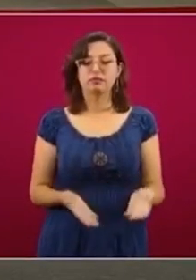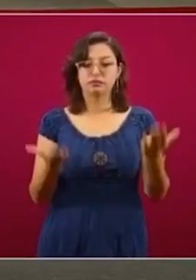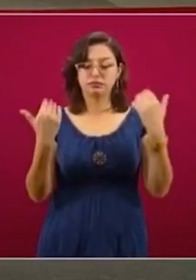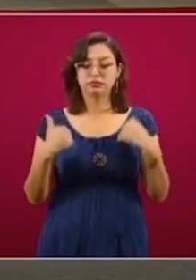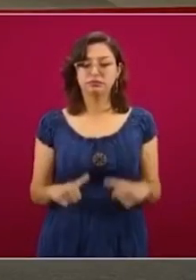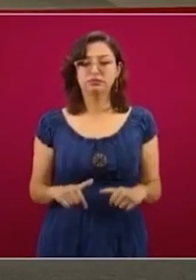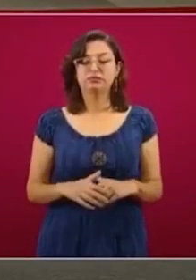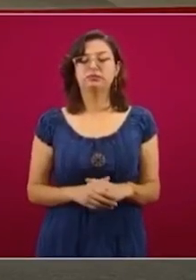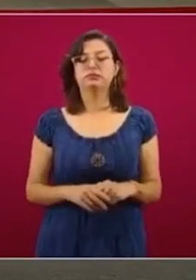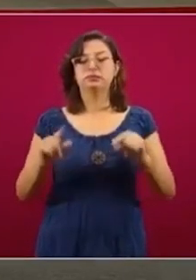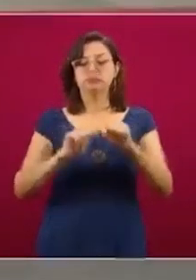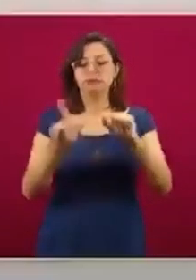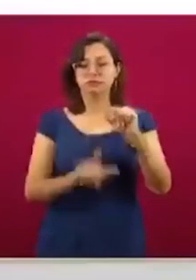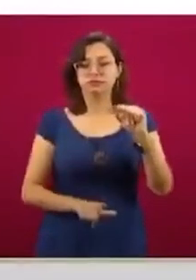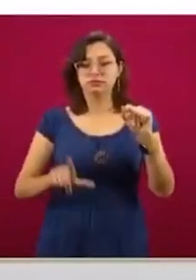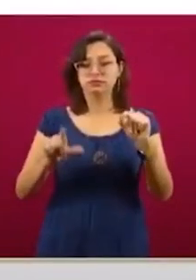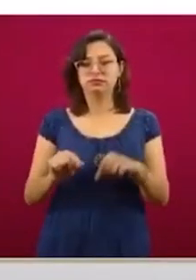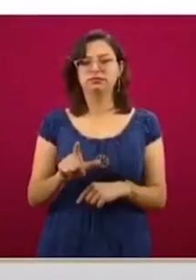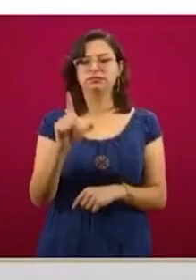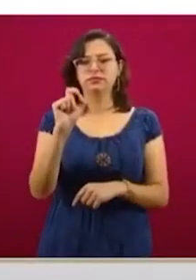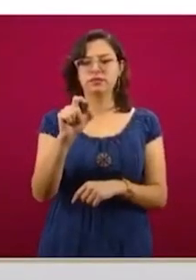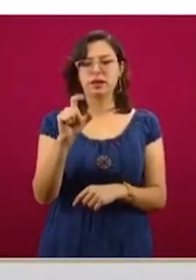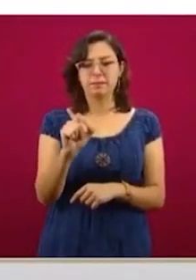Nuestros números para México,